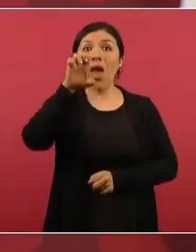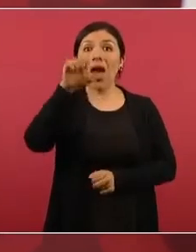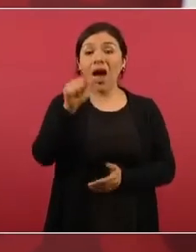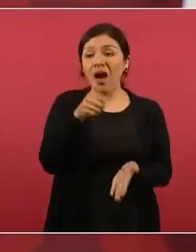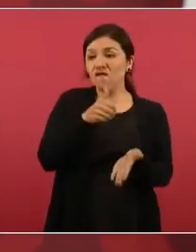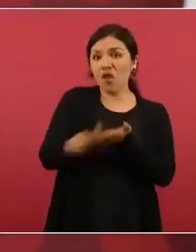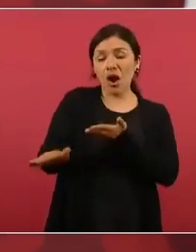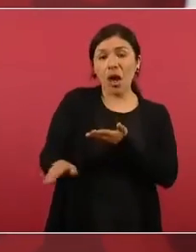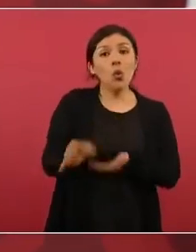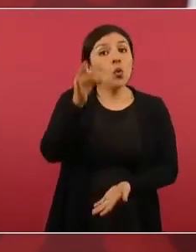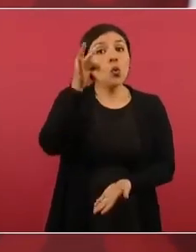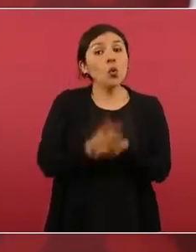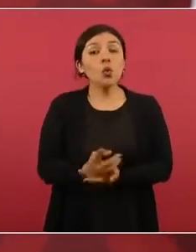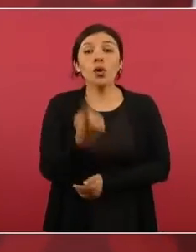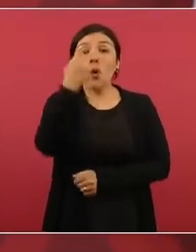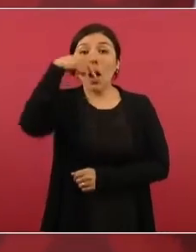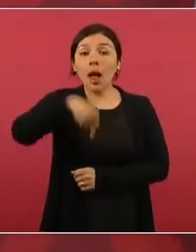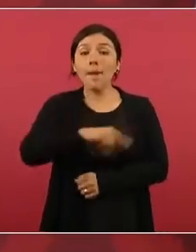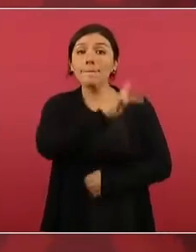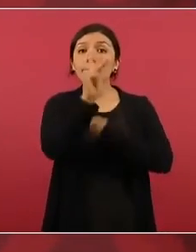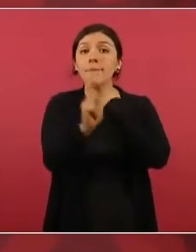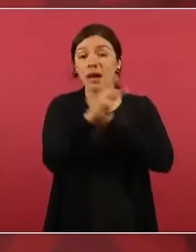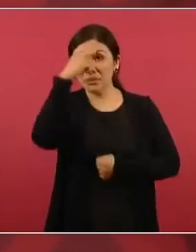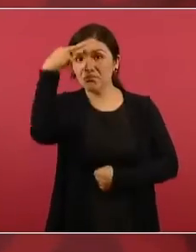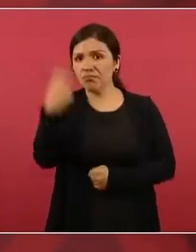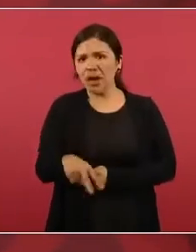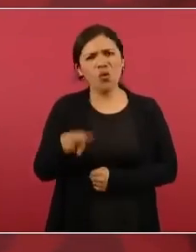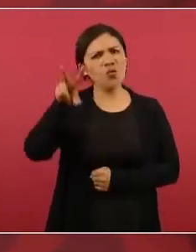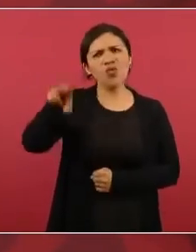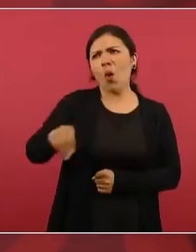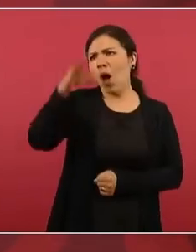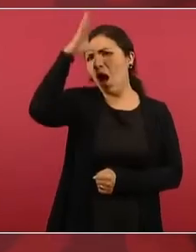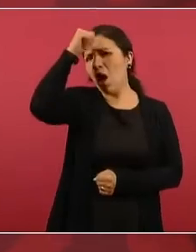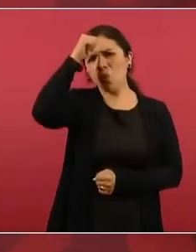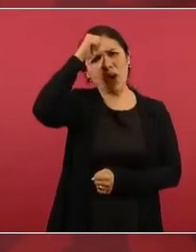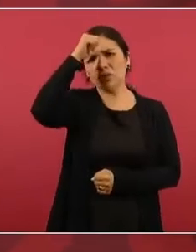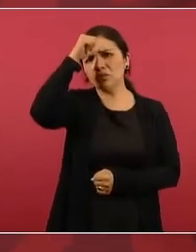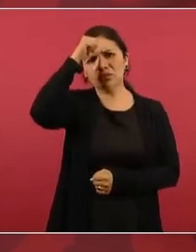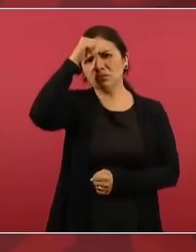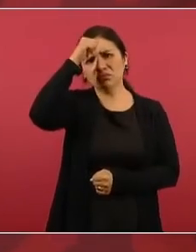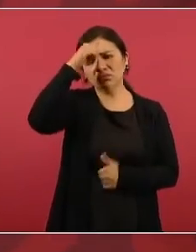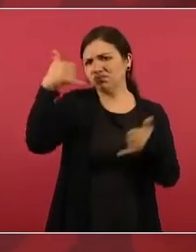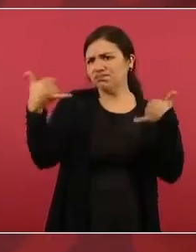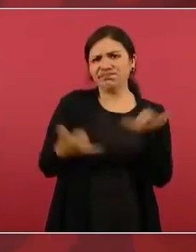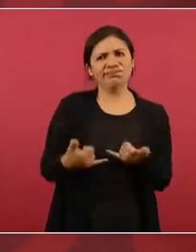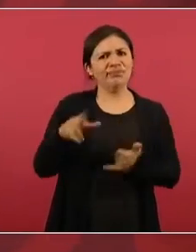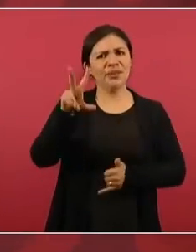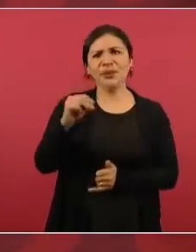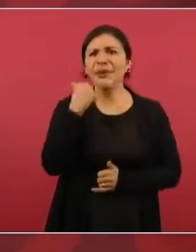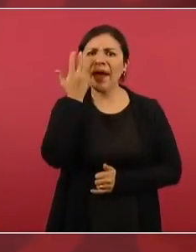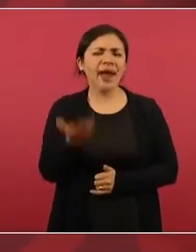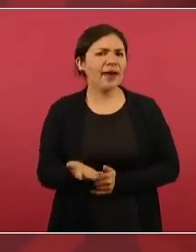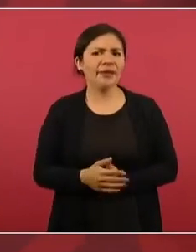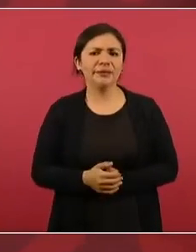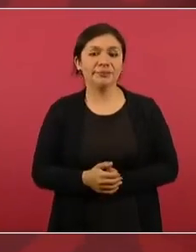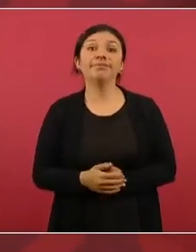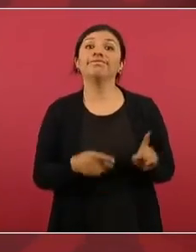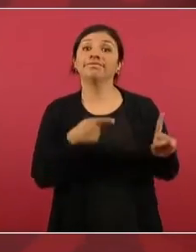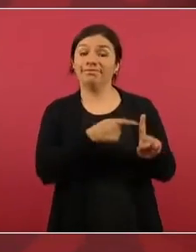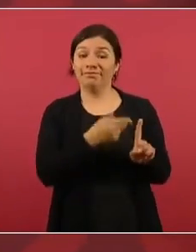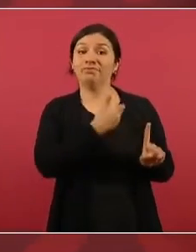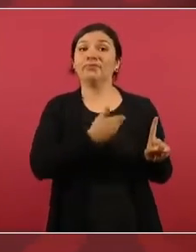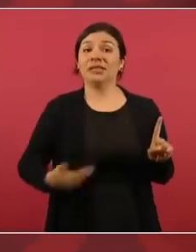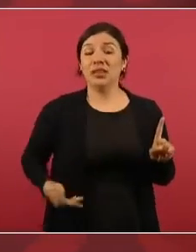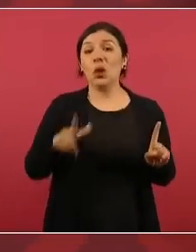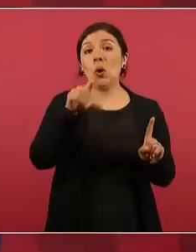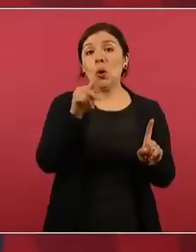el único país, México, que se opuso, y era